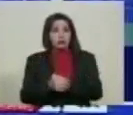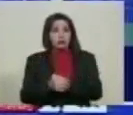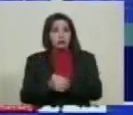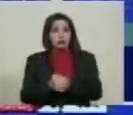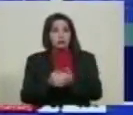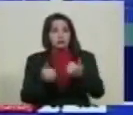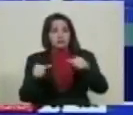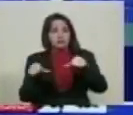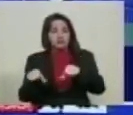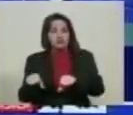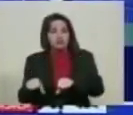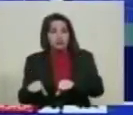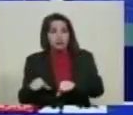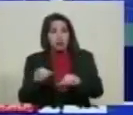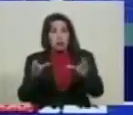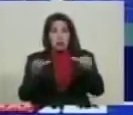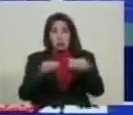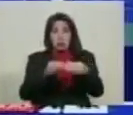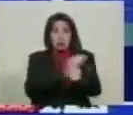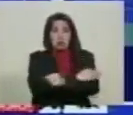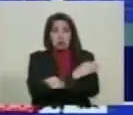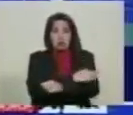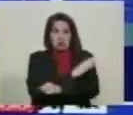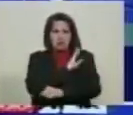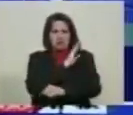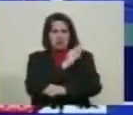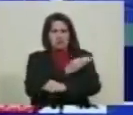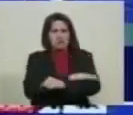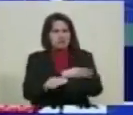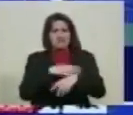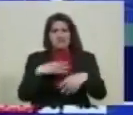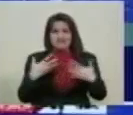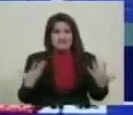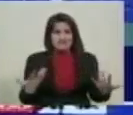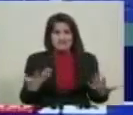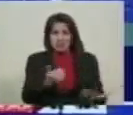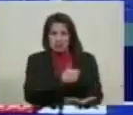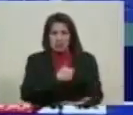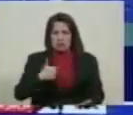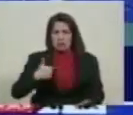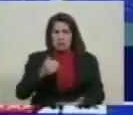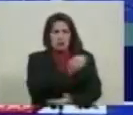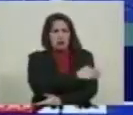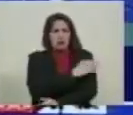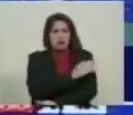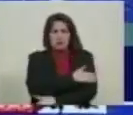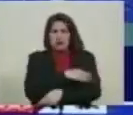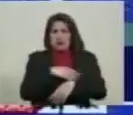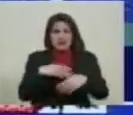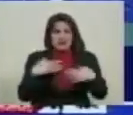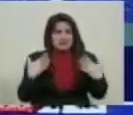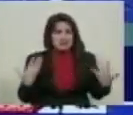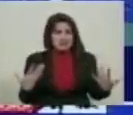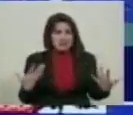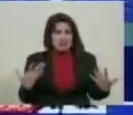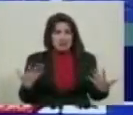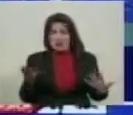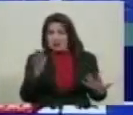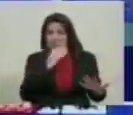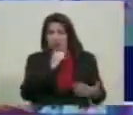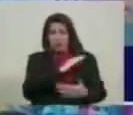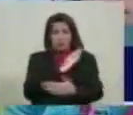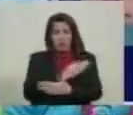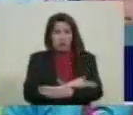Son una opción de poder. Los restos de la MUP y la derecha venezolana son opción de poder en